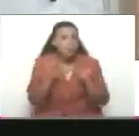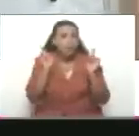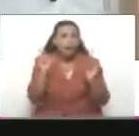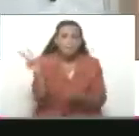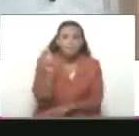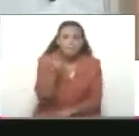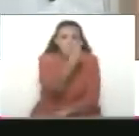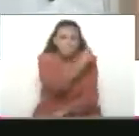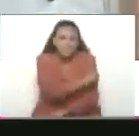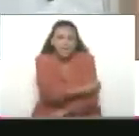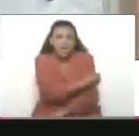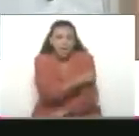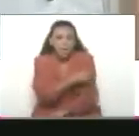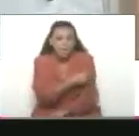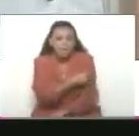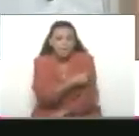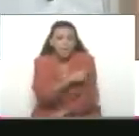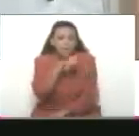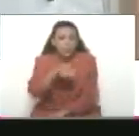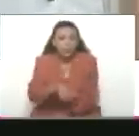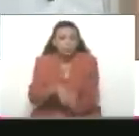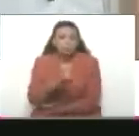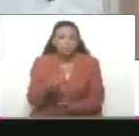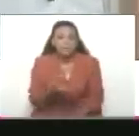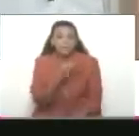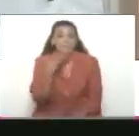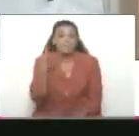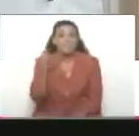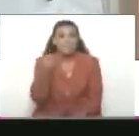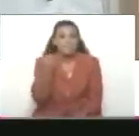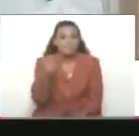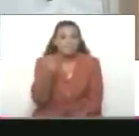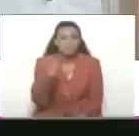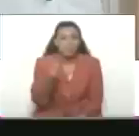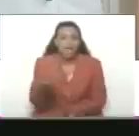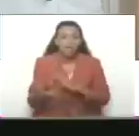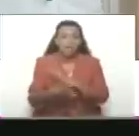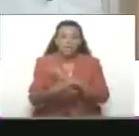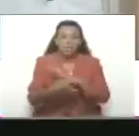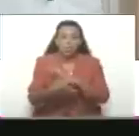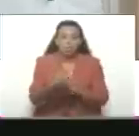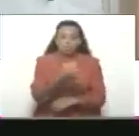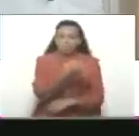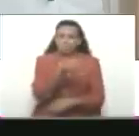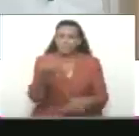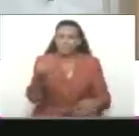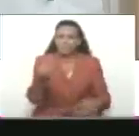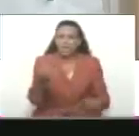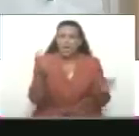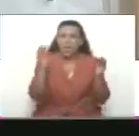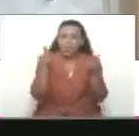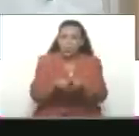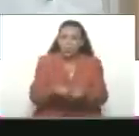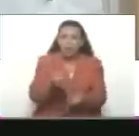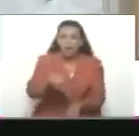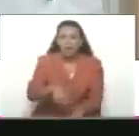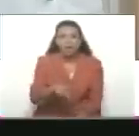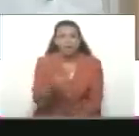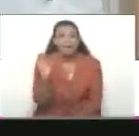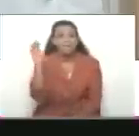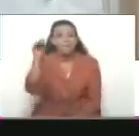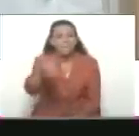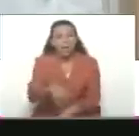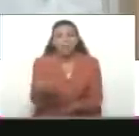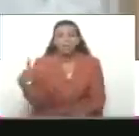de hospital un espacio hospitalario que tenga los equipos de alta tecnología que tiene este hospital así